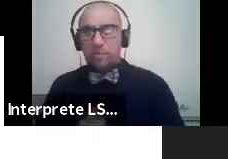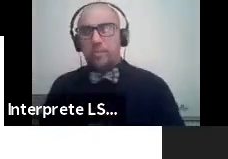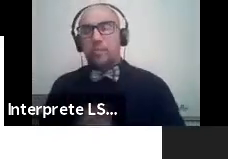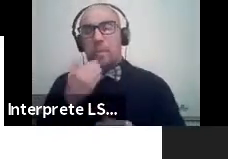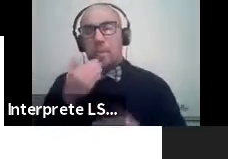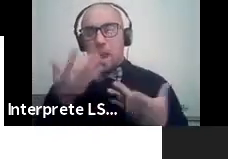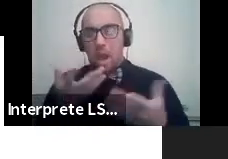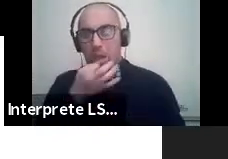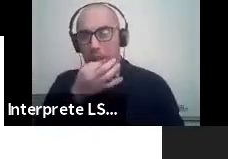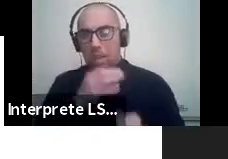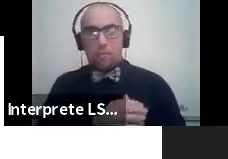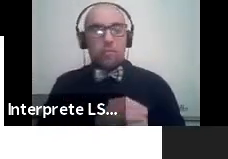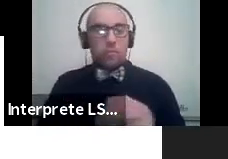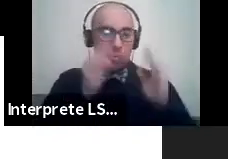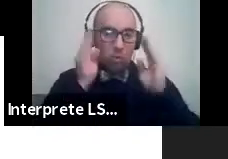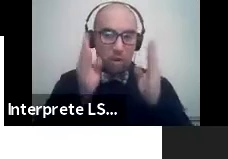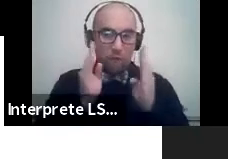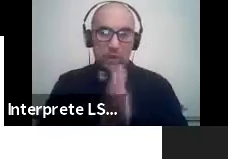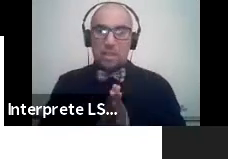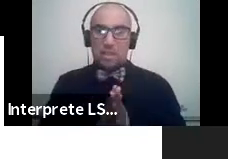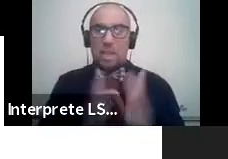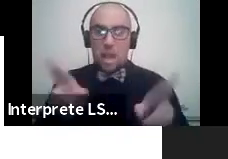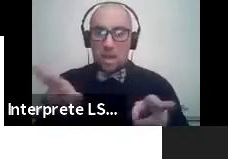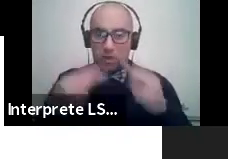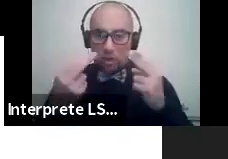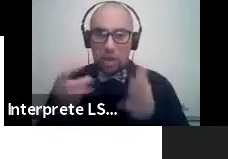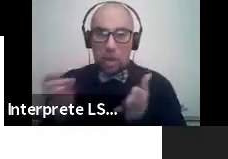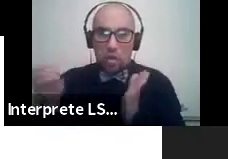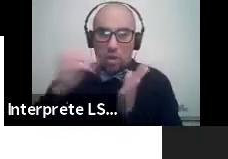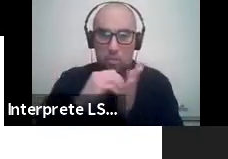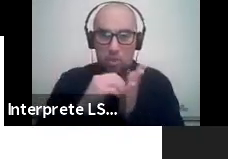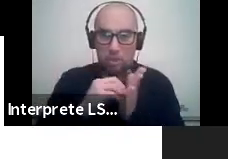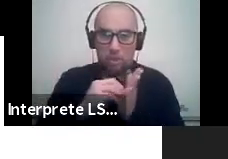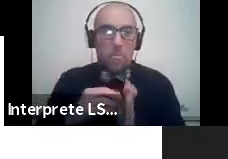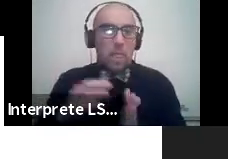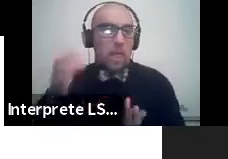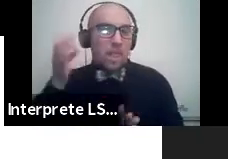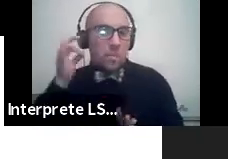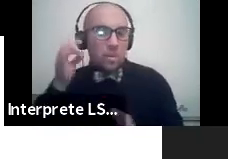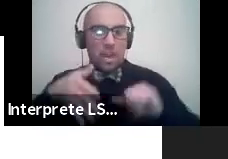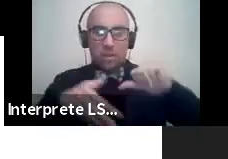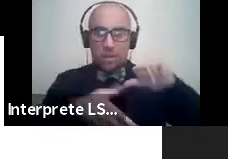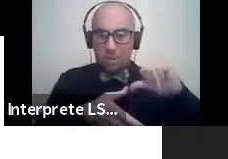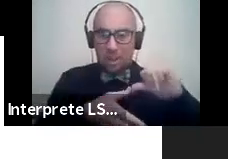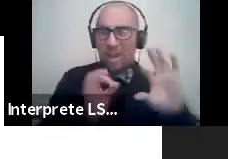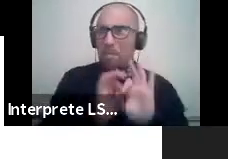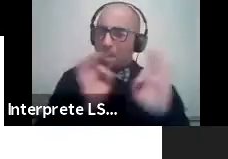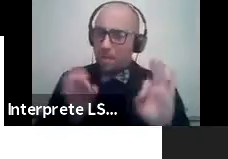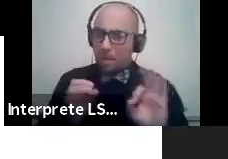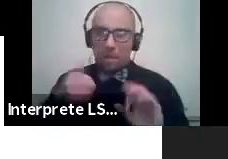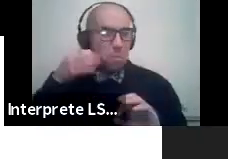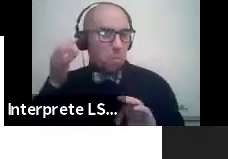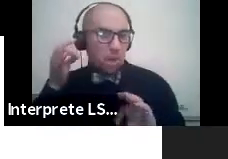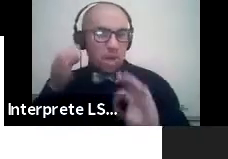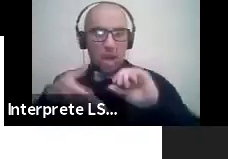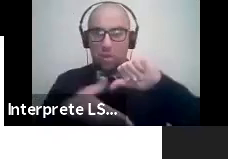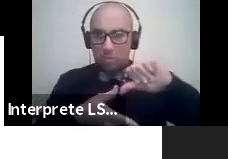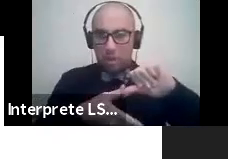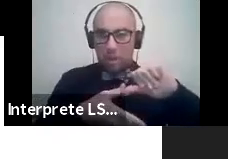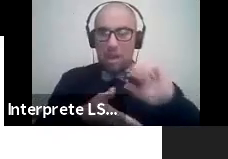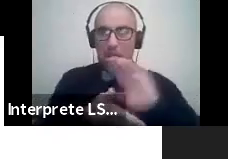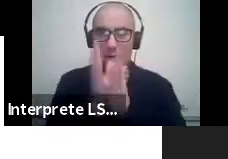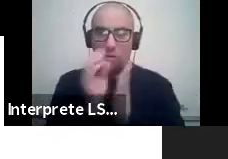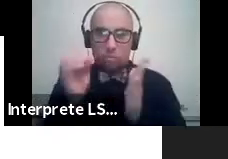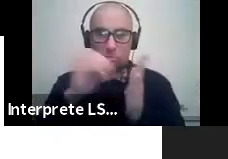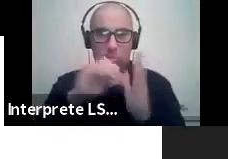hicimos también un énfasis a poder rescatar los aportes de mujeres latinoamericanas a todo el